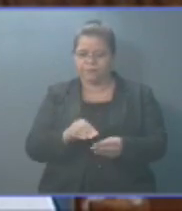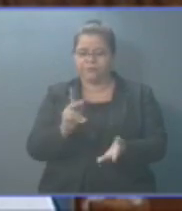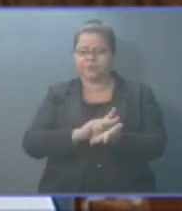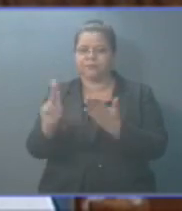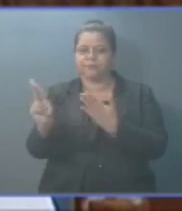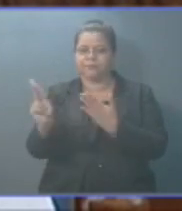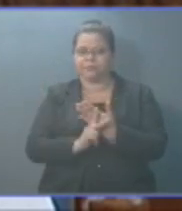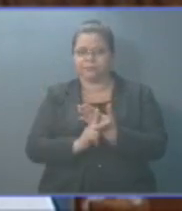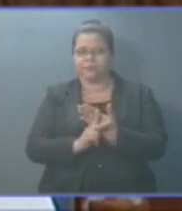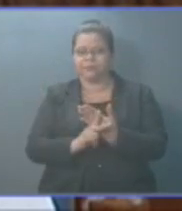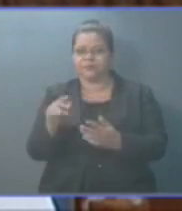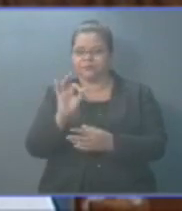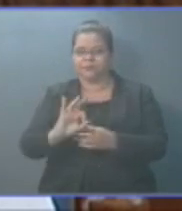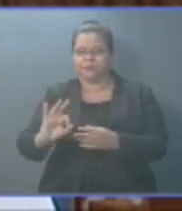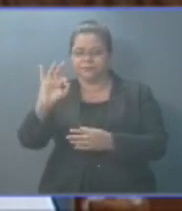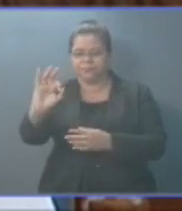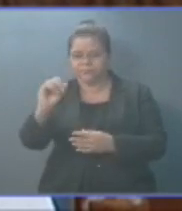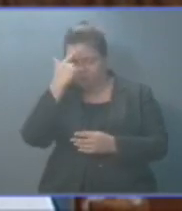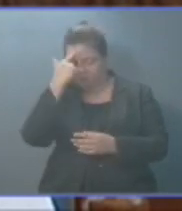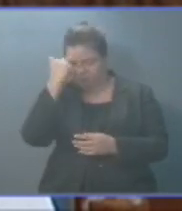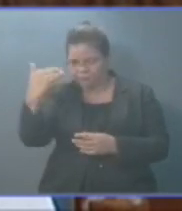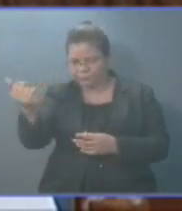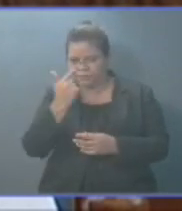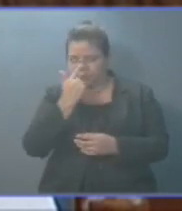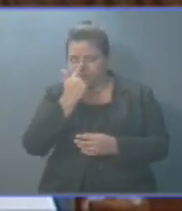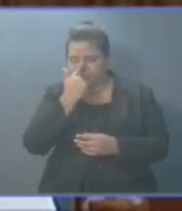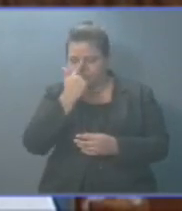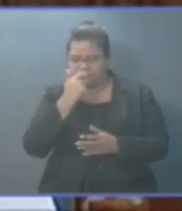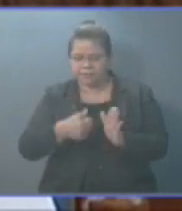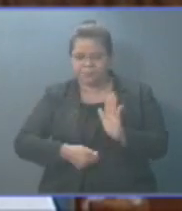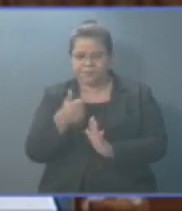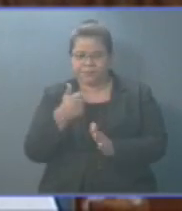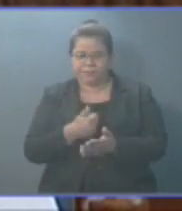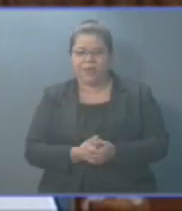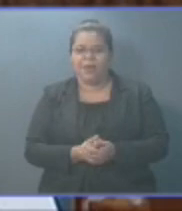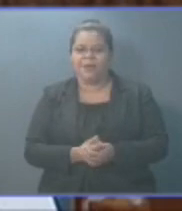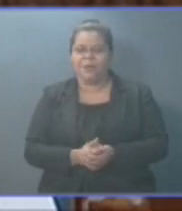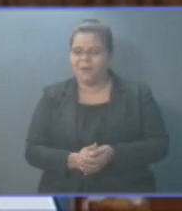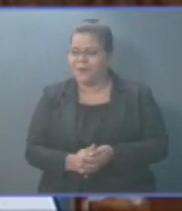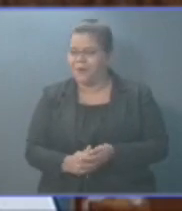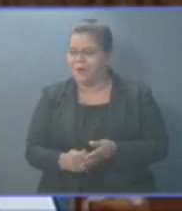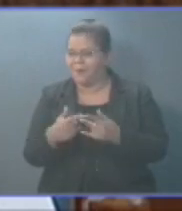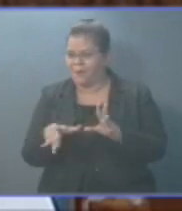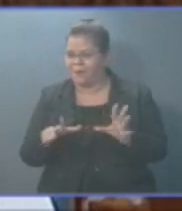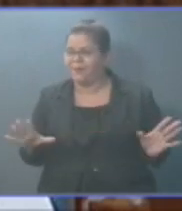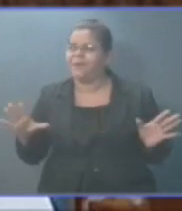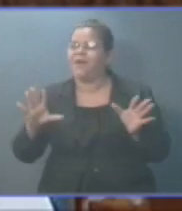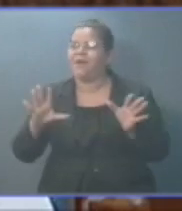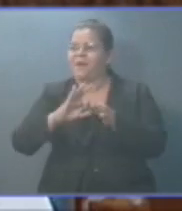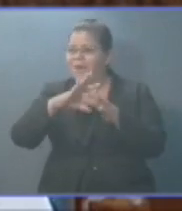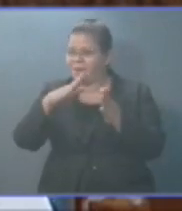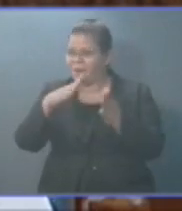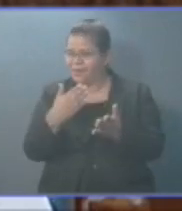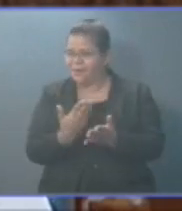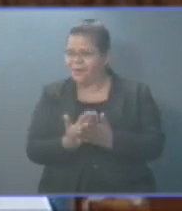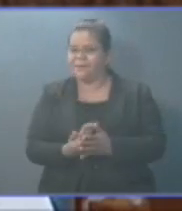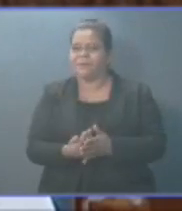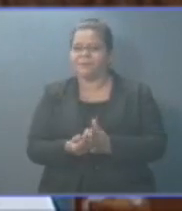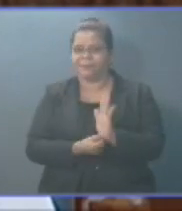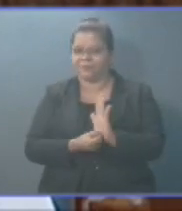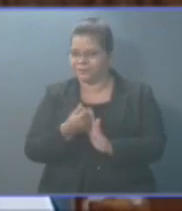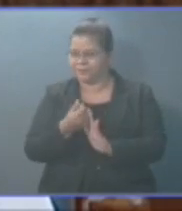Programa de Fortalecimiento de la Política Pública y Gestión Fiscal para la Atención de la Crisis Sanitaria y